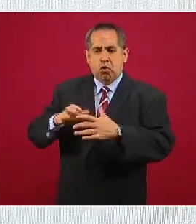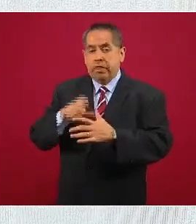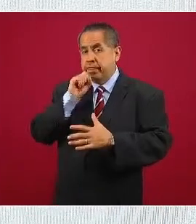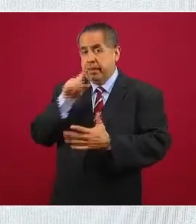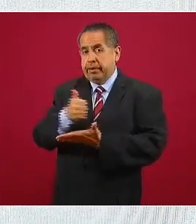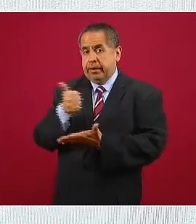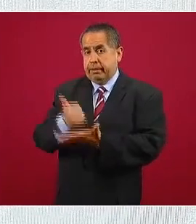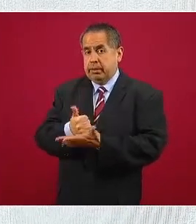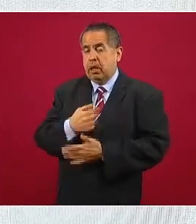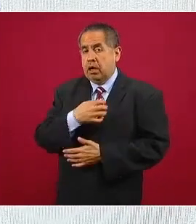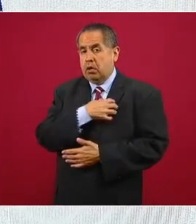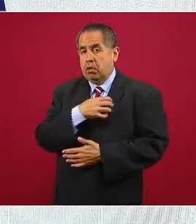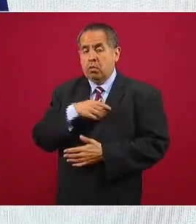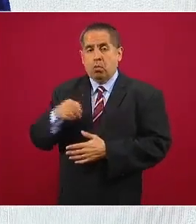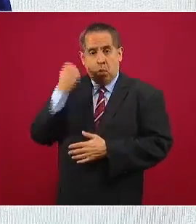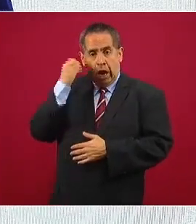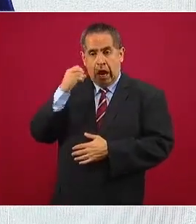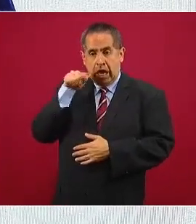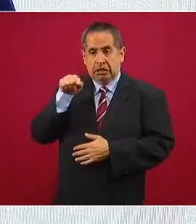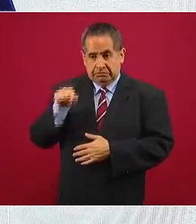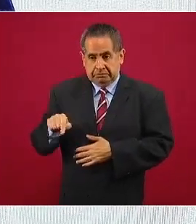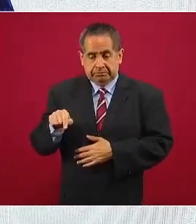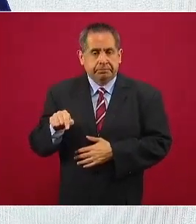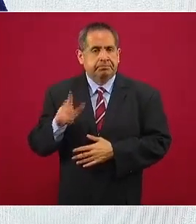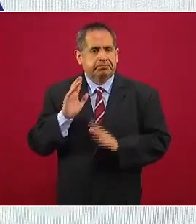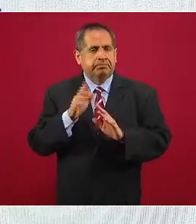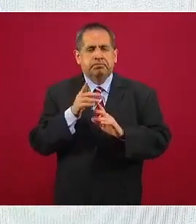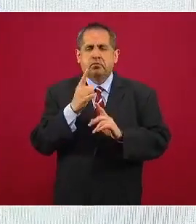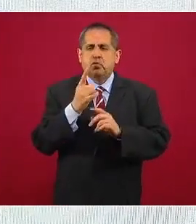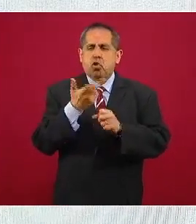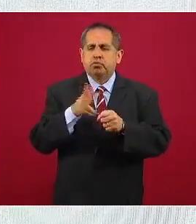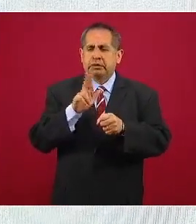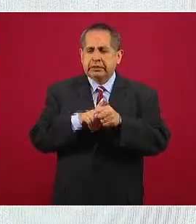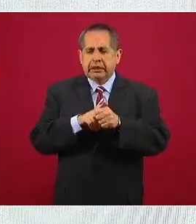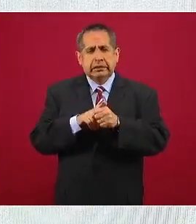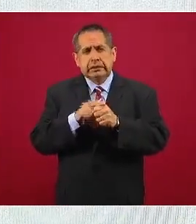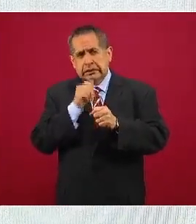capital, en Oaxaca, que estaba terminado un hospital